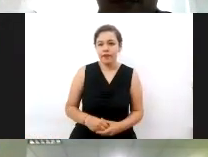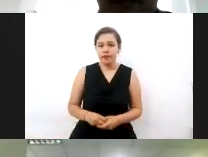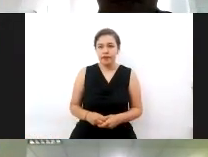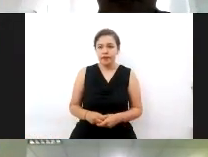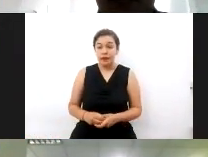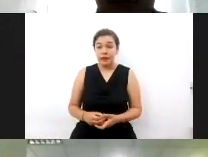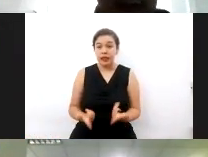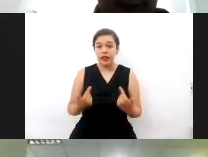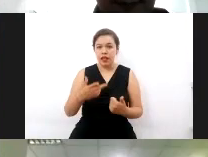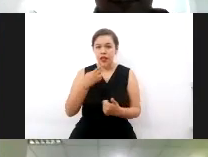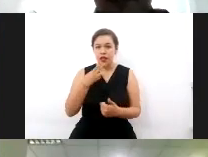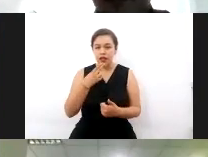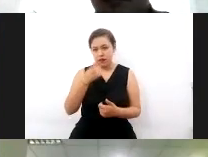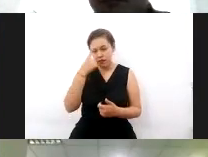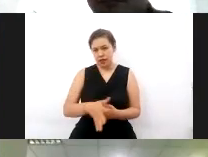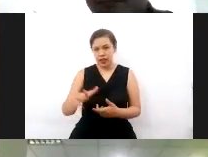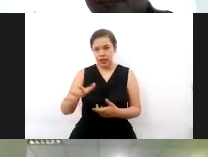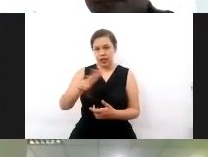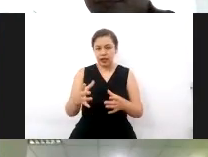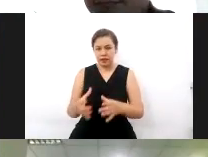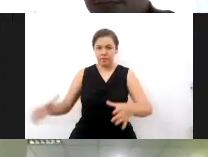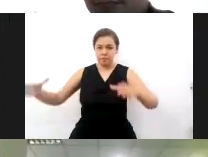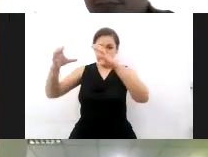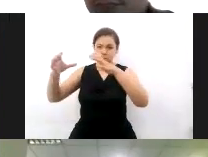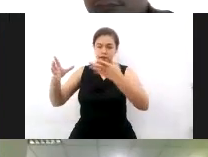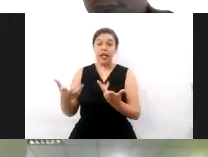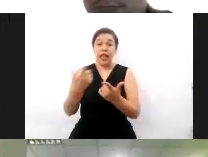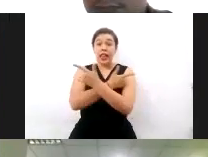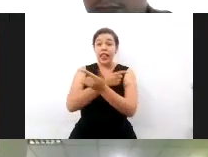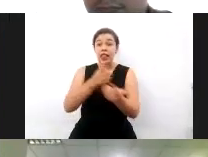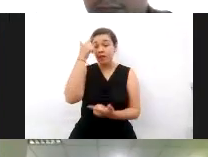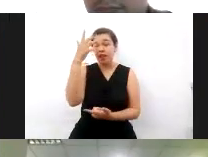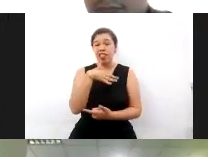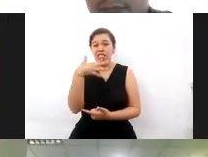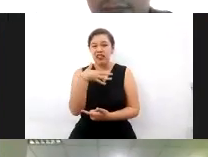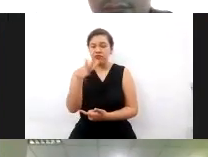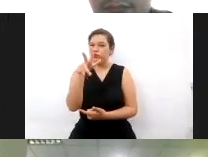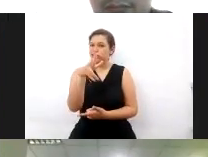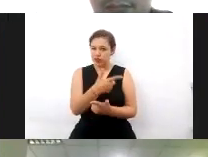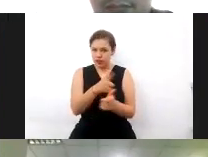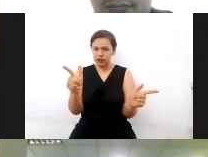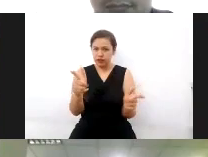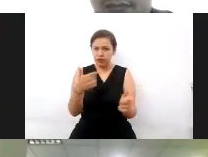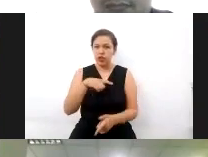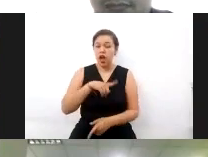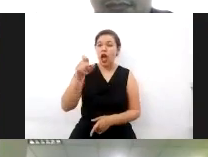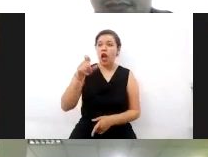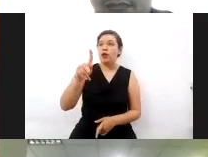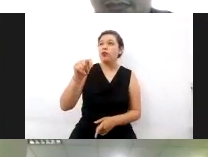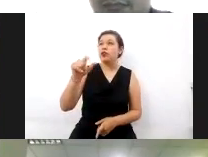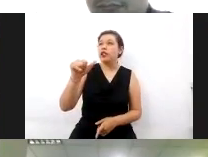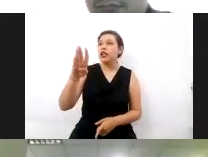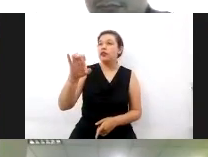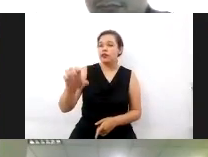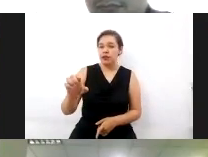empleando en este tipo de depósitos, pues debe ser libre de contaminantes. Nosotros le llamamos agua potable. El agua potable